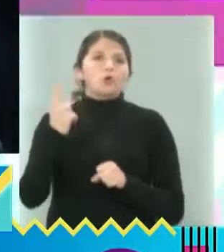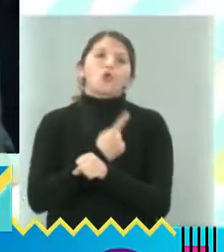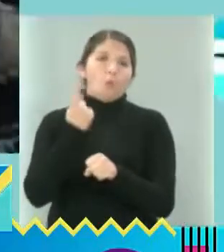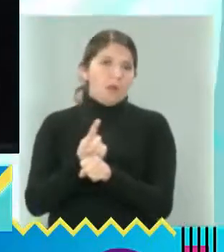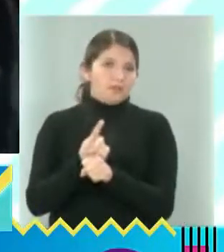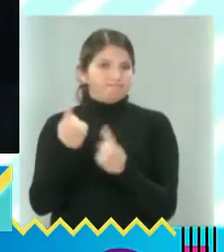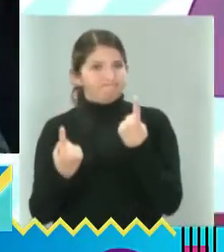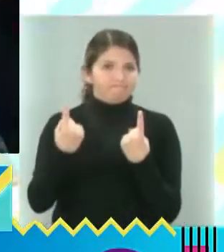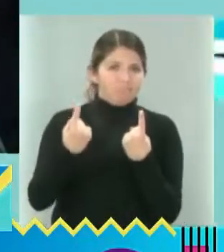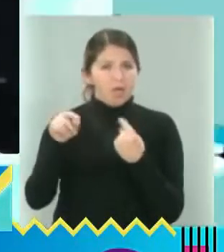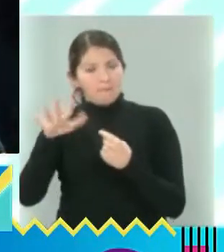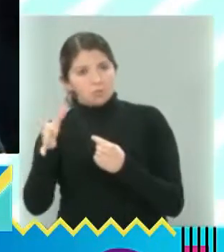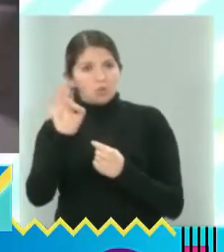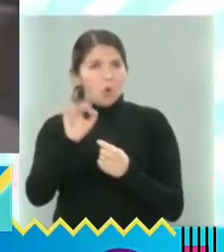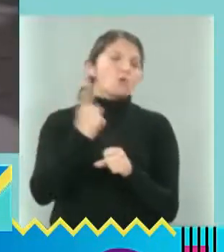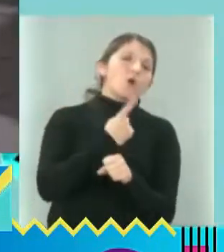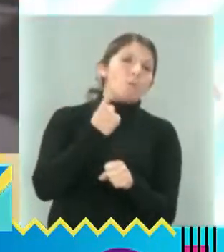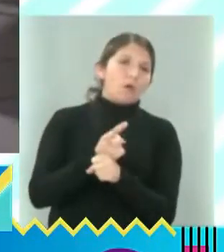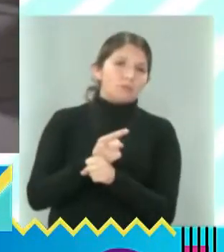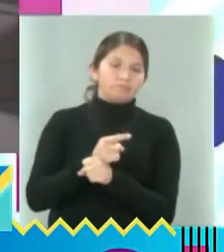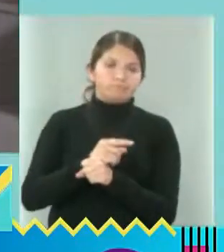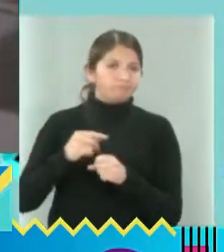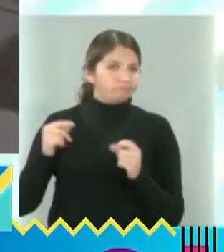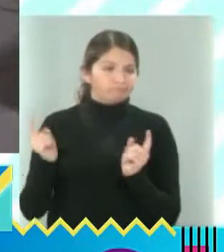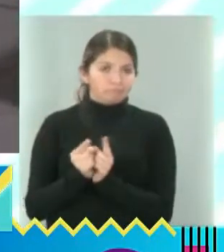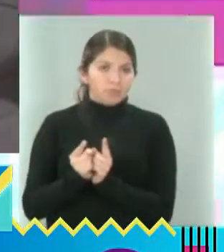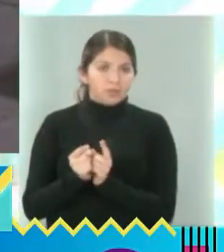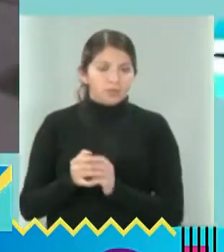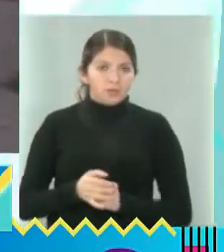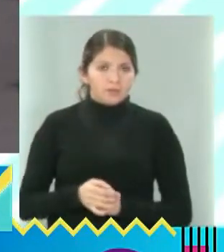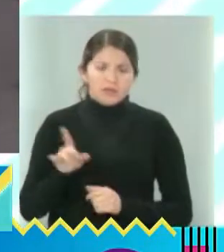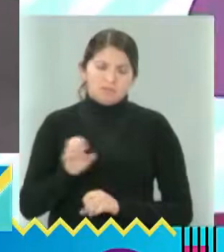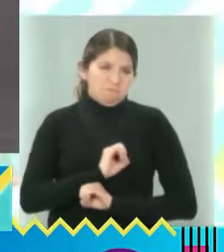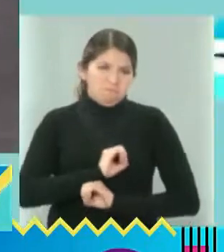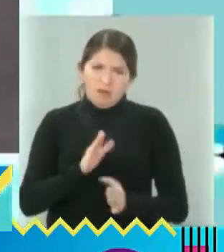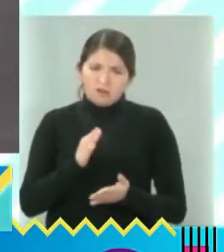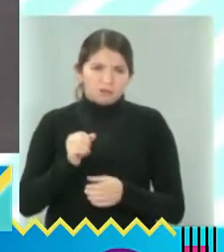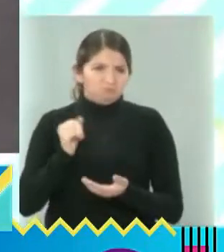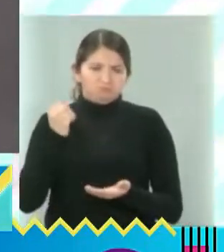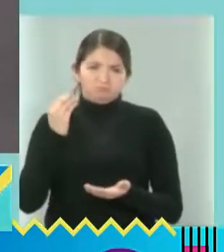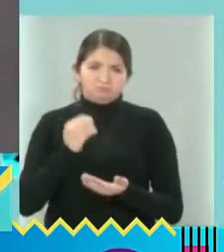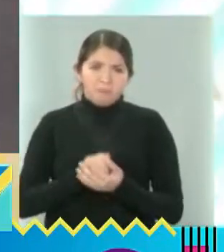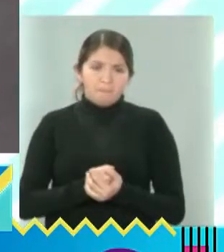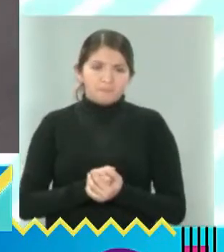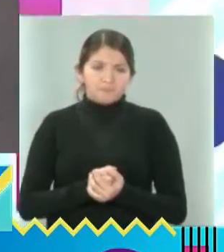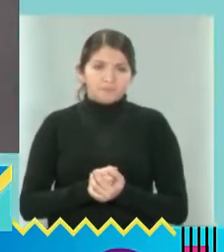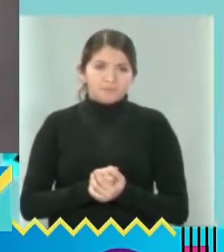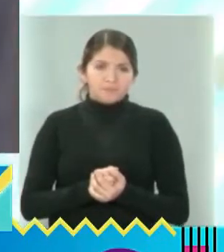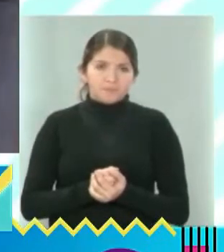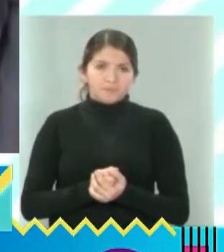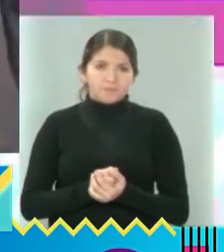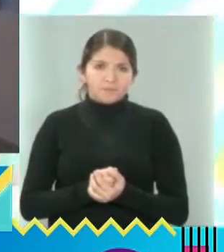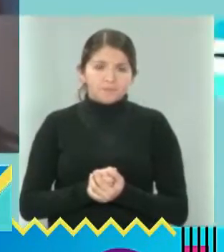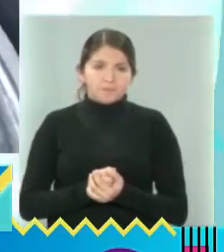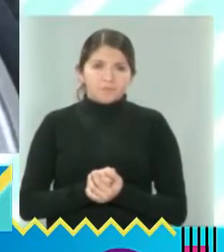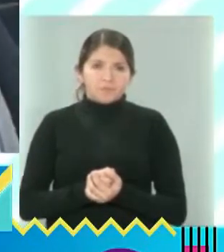Con alto índice de siniestralidad. O sea, ¿Cómo sería? Claro, es decir, no